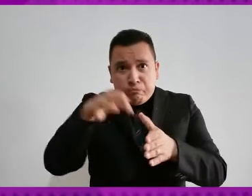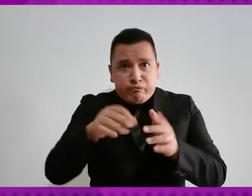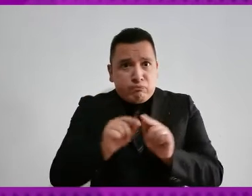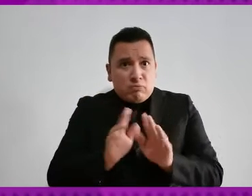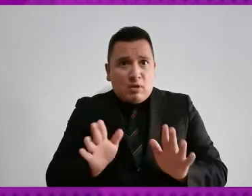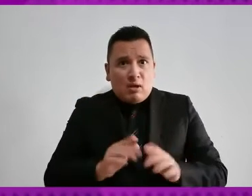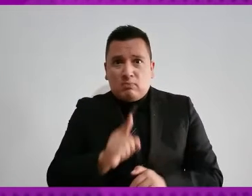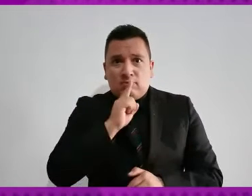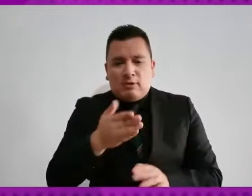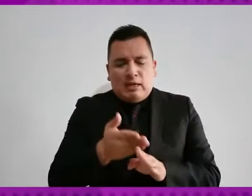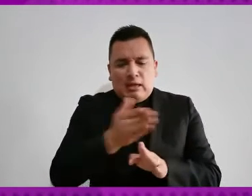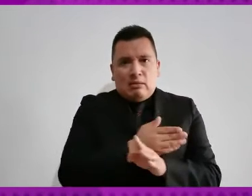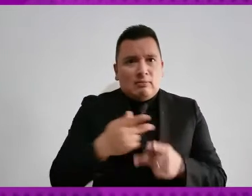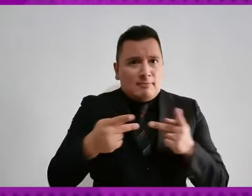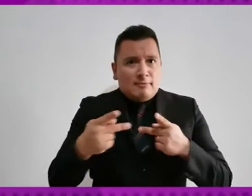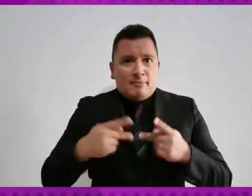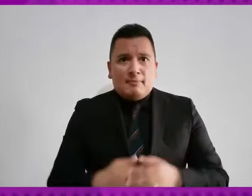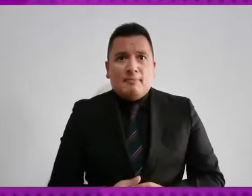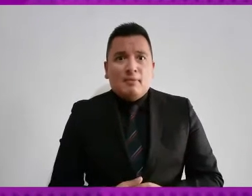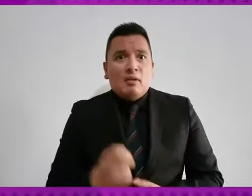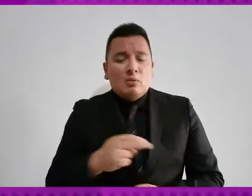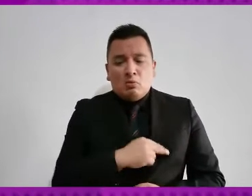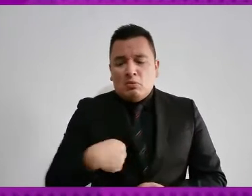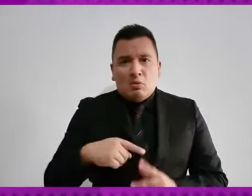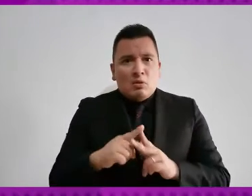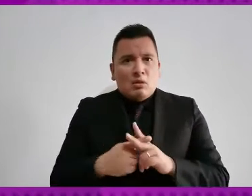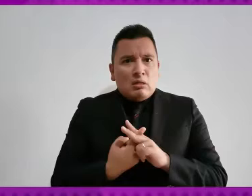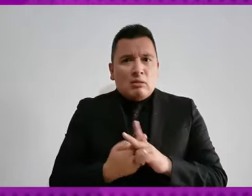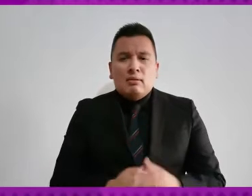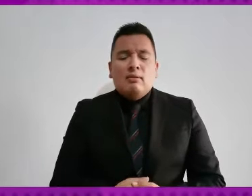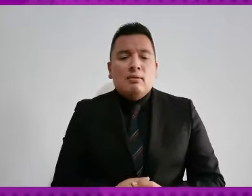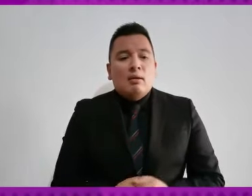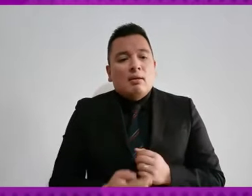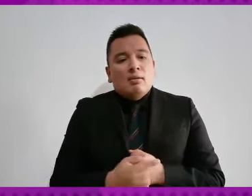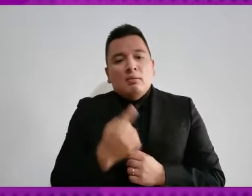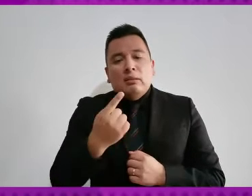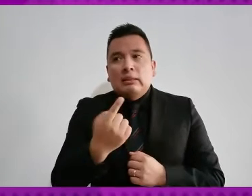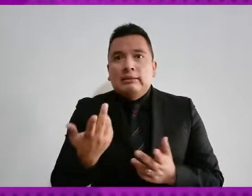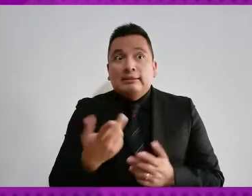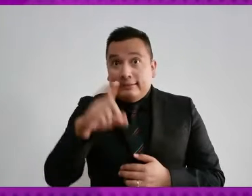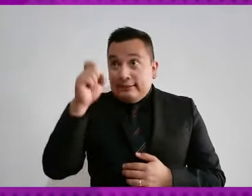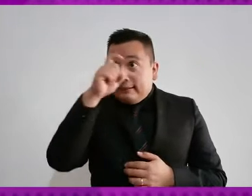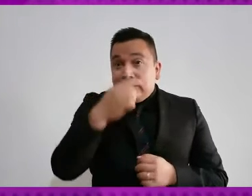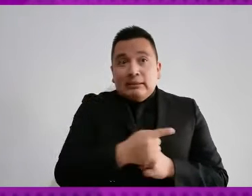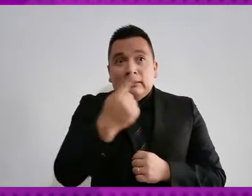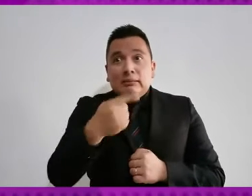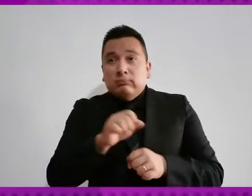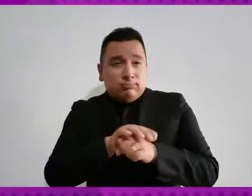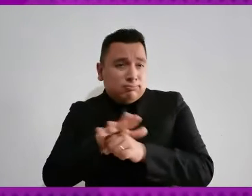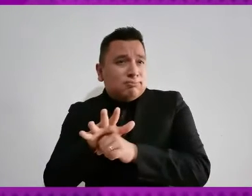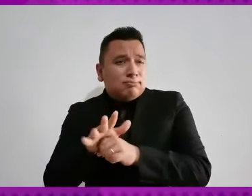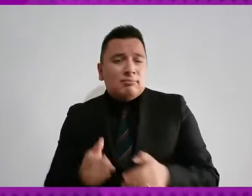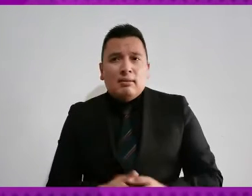preparatoria, y también mencionar que esto lo iniciamos con una elección en tiempos de pandemia. Hoy en día